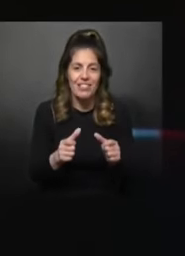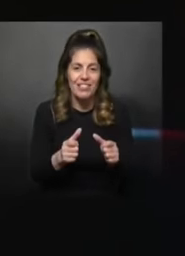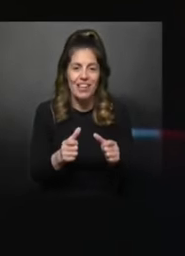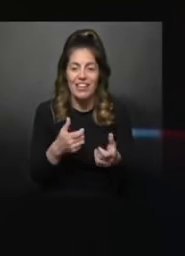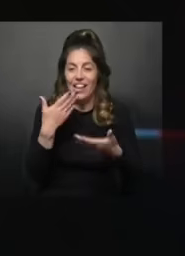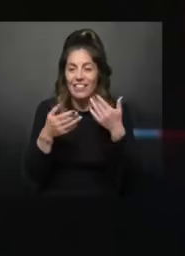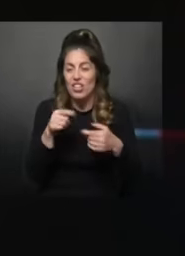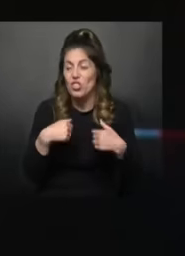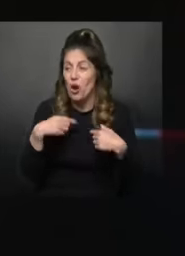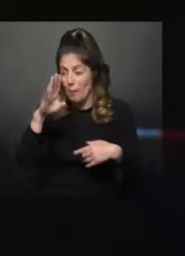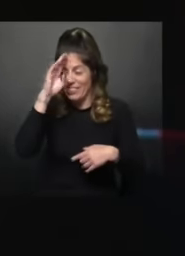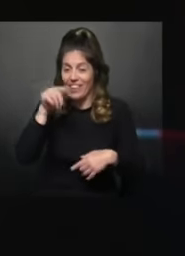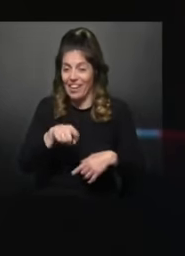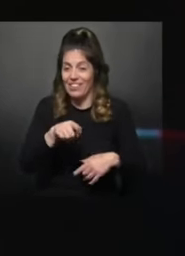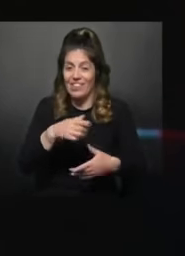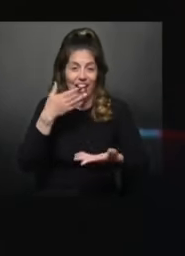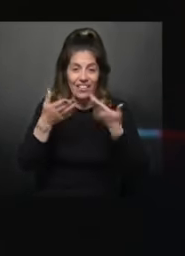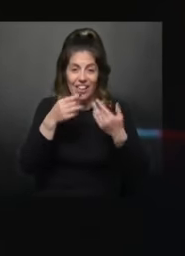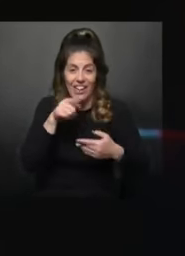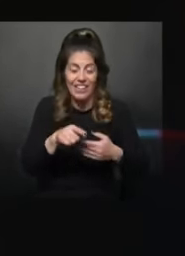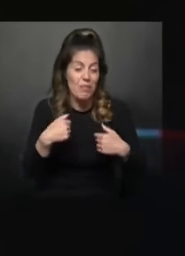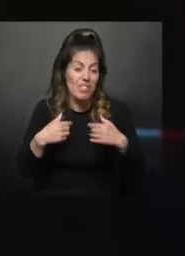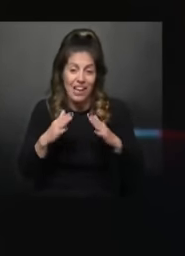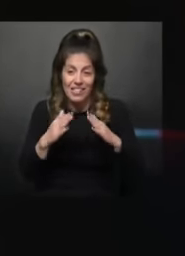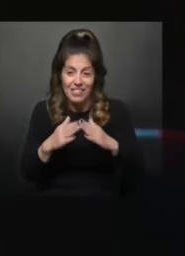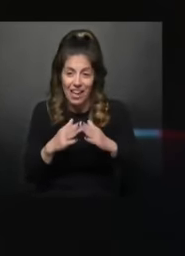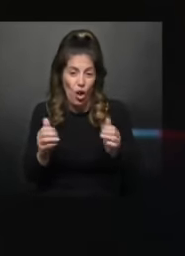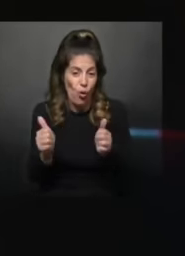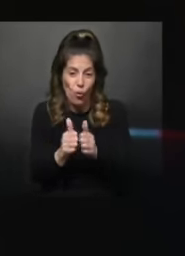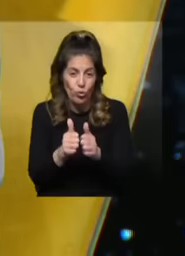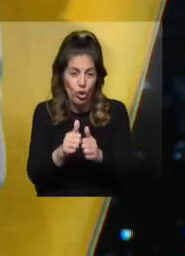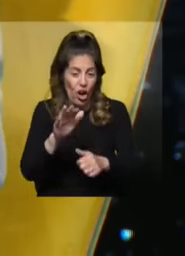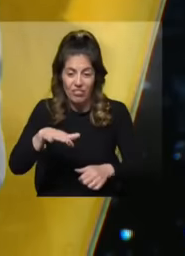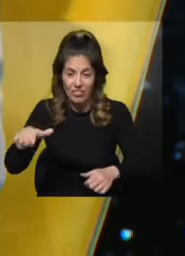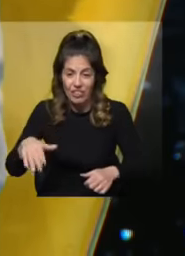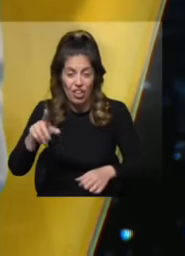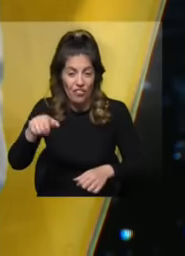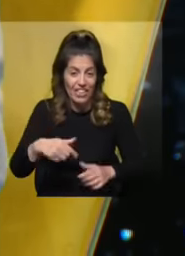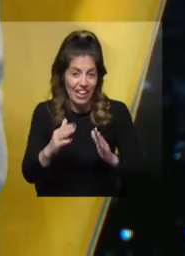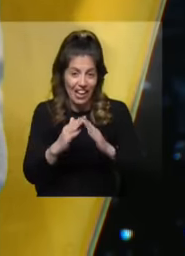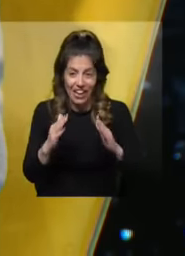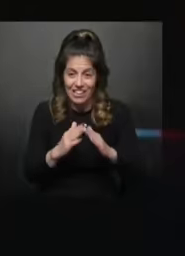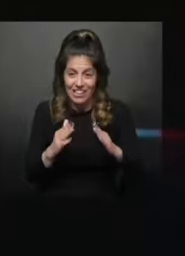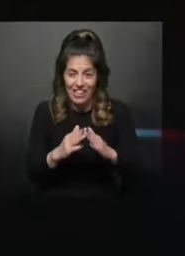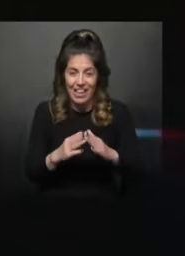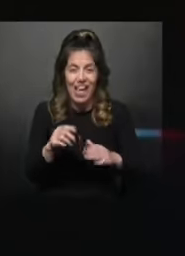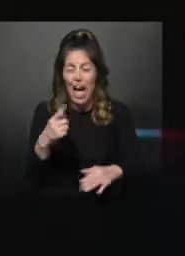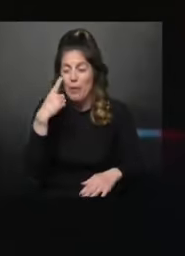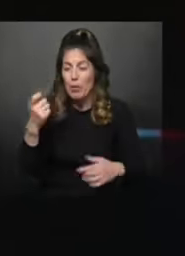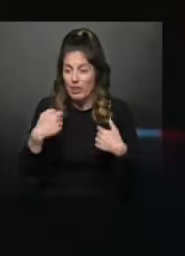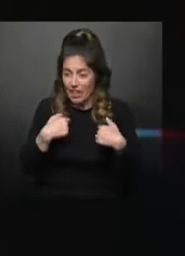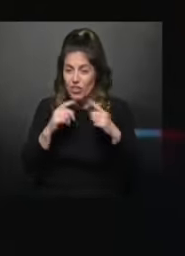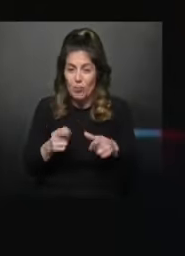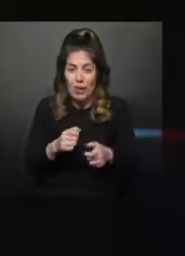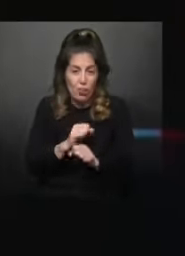cantar ahí. Aprendí a cantar en casa con ellos. Era una época. Me di cuenta que cantaba. Entonces son